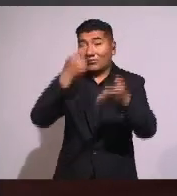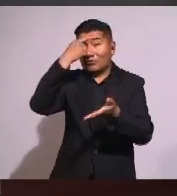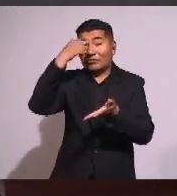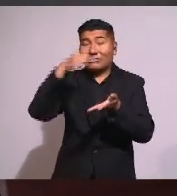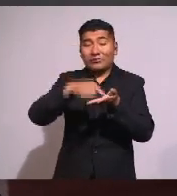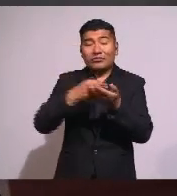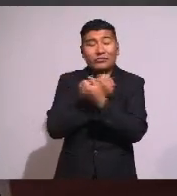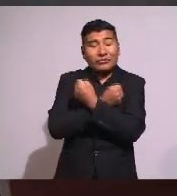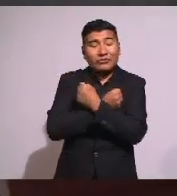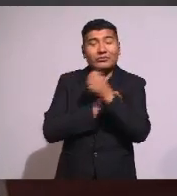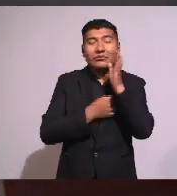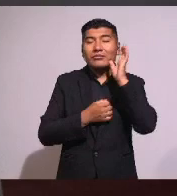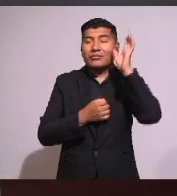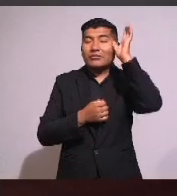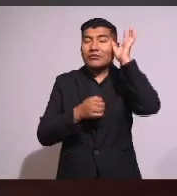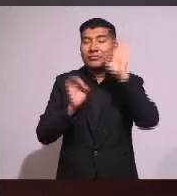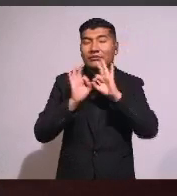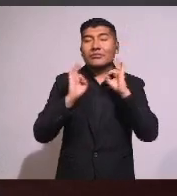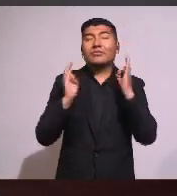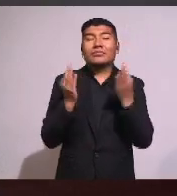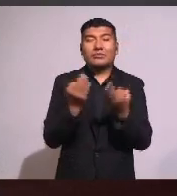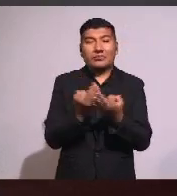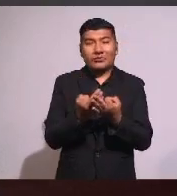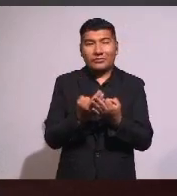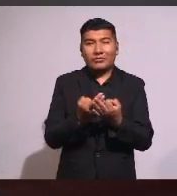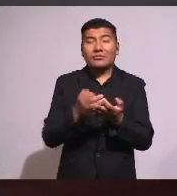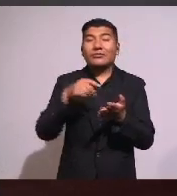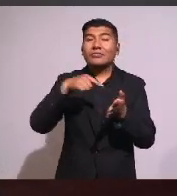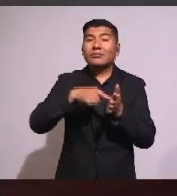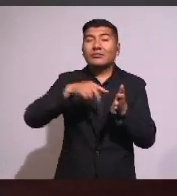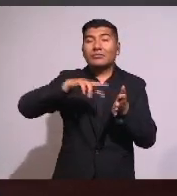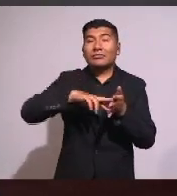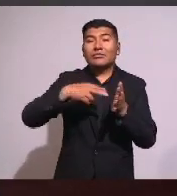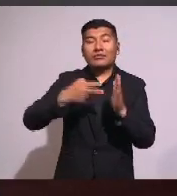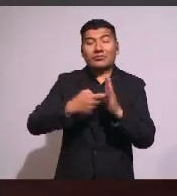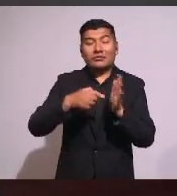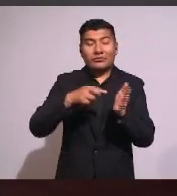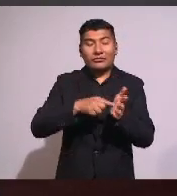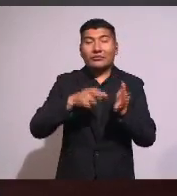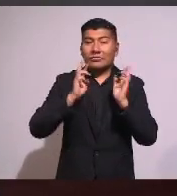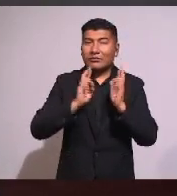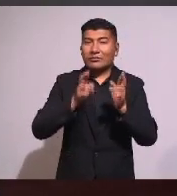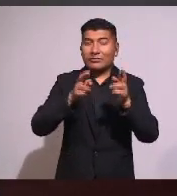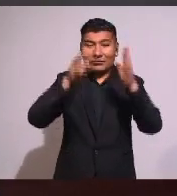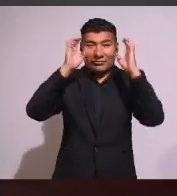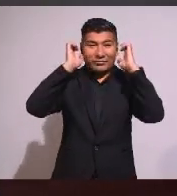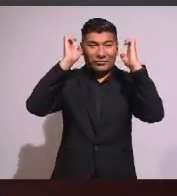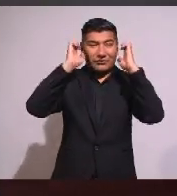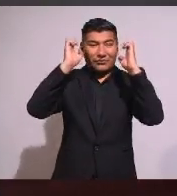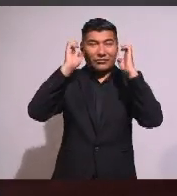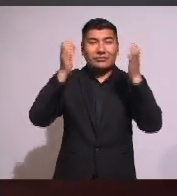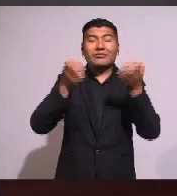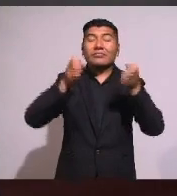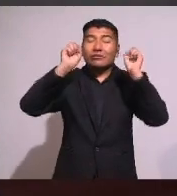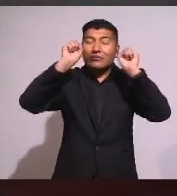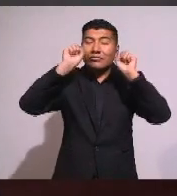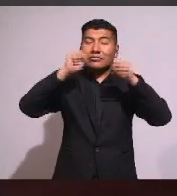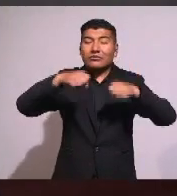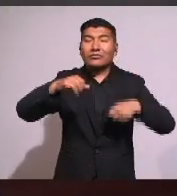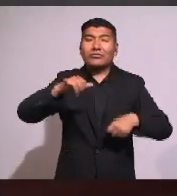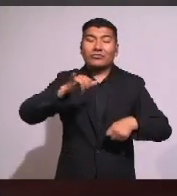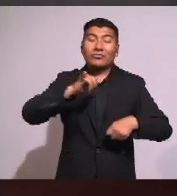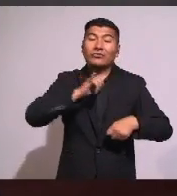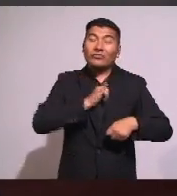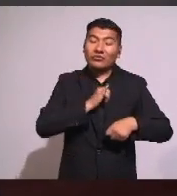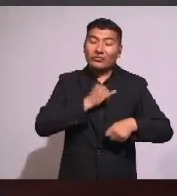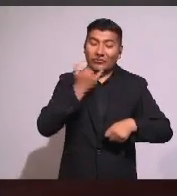queridos padres de familia, se trata en esta emergencia educativa de poner el yo de